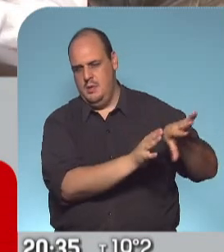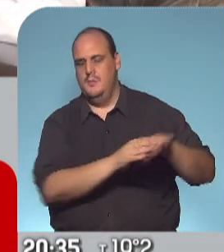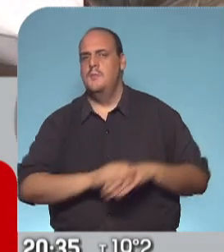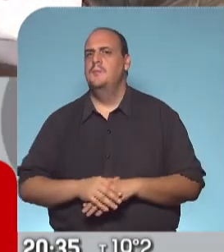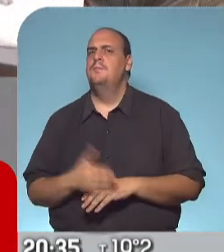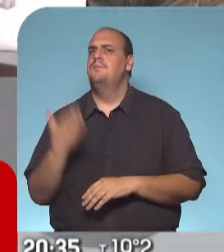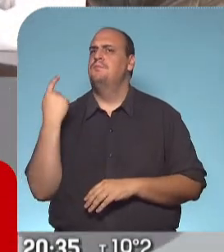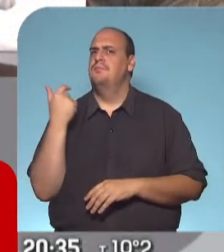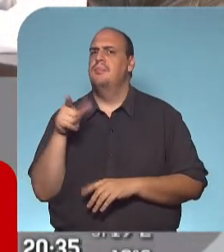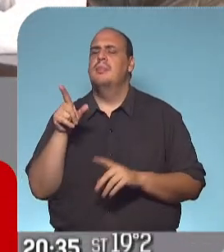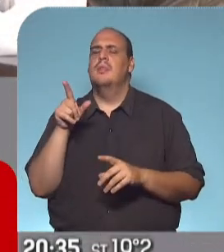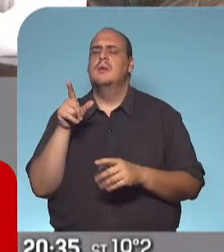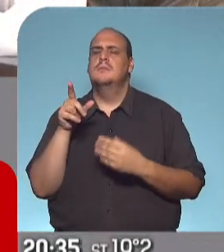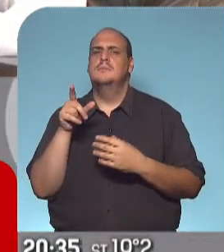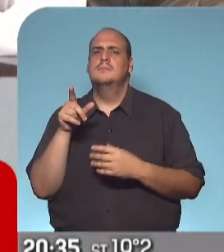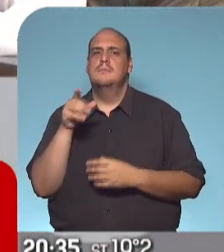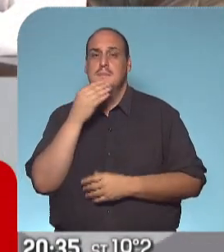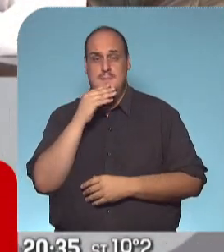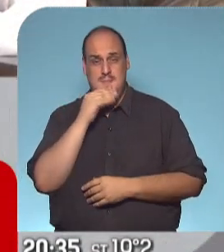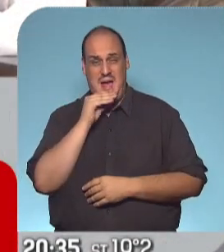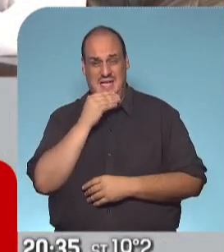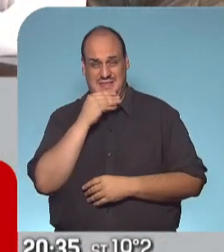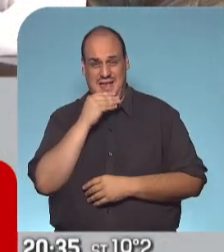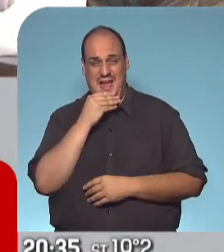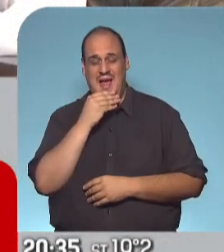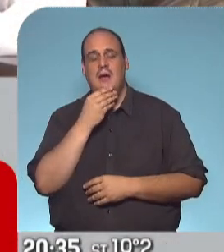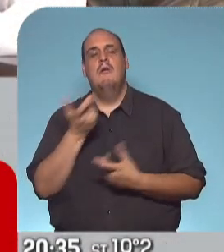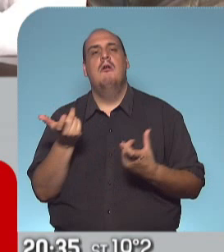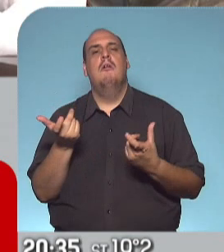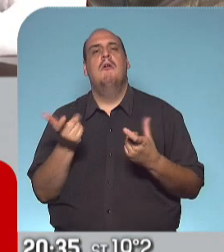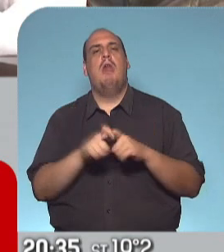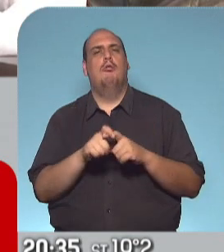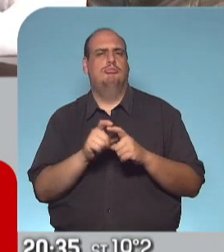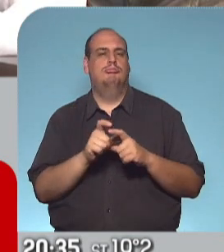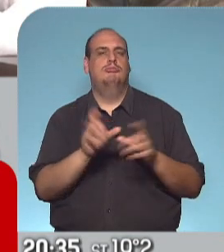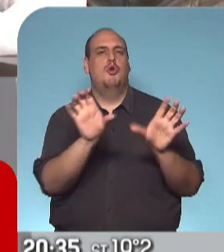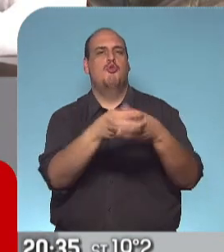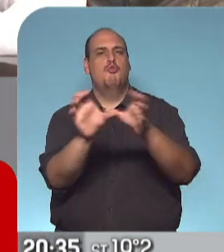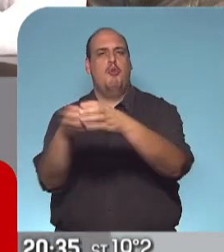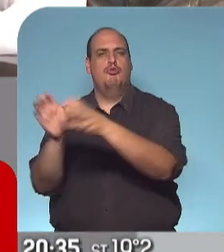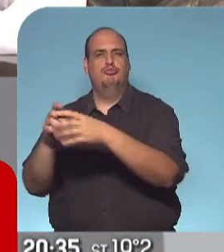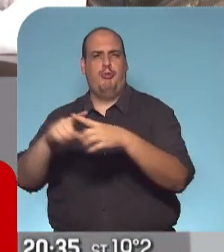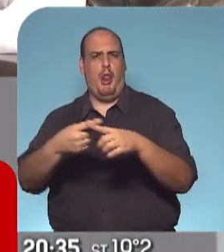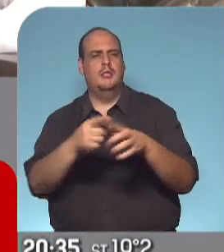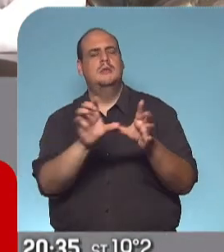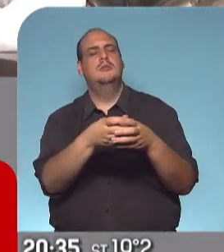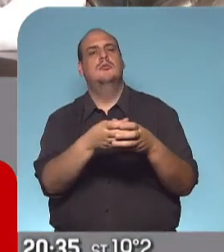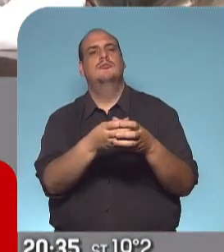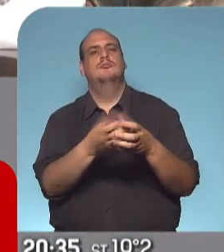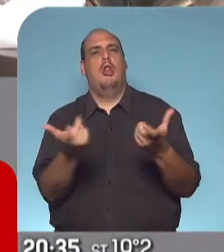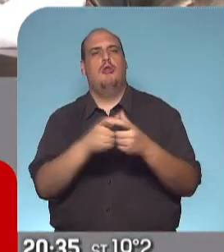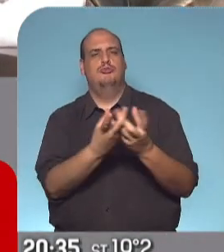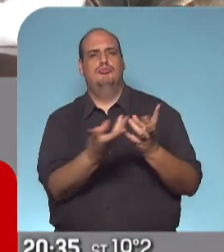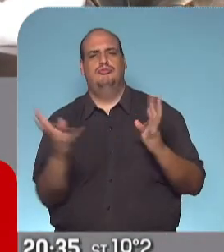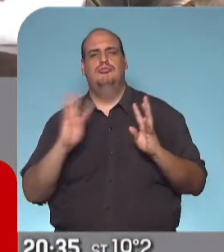rato hablábamos de que Sergio Massa se había reunido con cada uno de los bloques, con los líderes de cada uno de los bloques, para saber cómo iba a sesionar el Congreso.